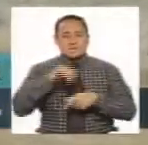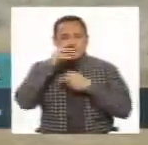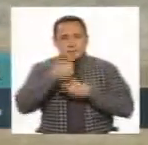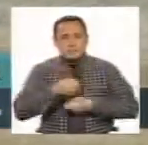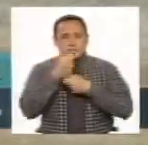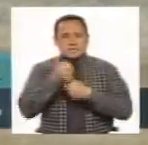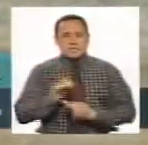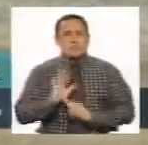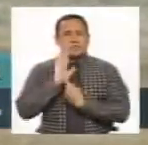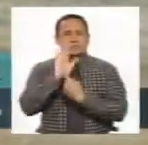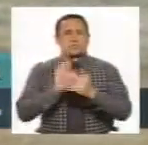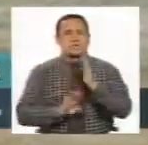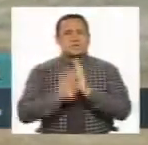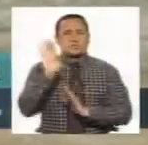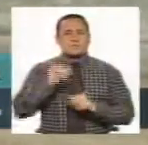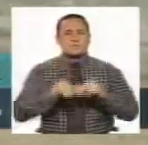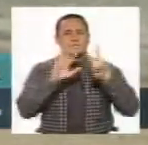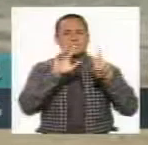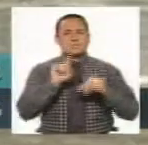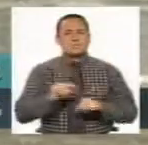también mostró un crecimiento de